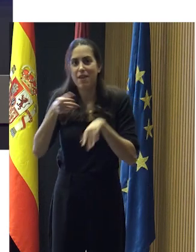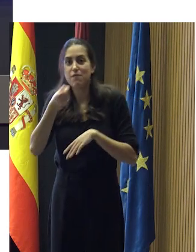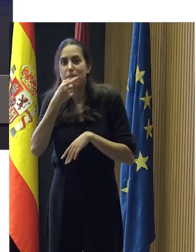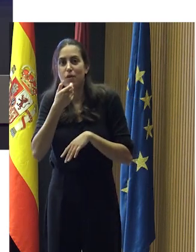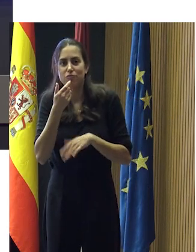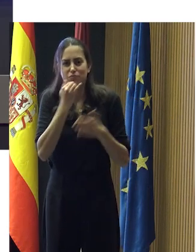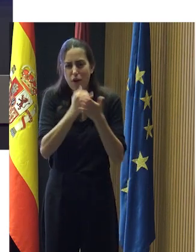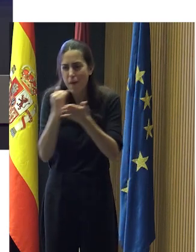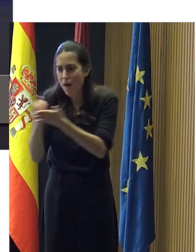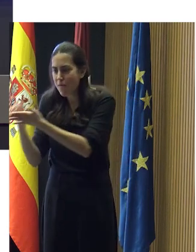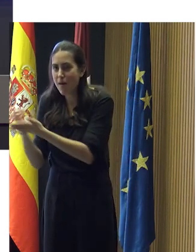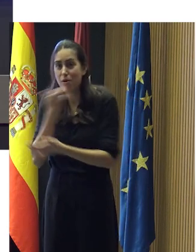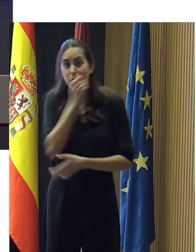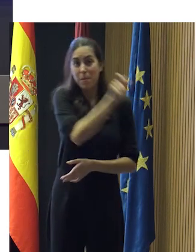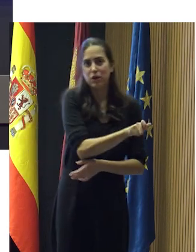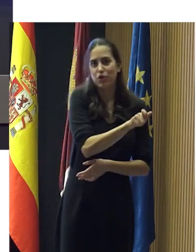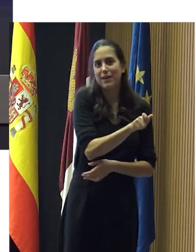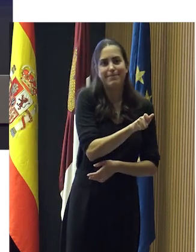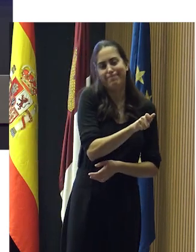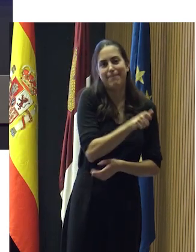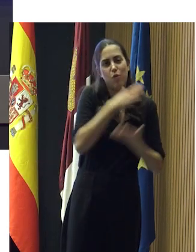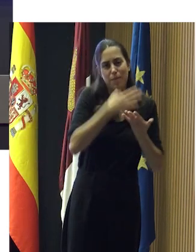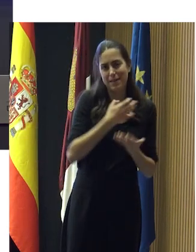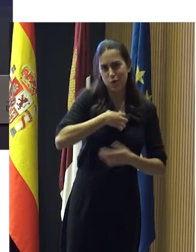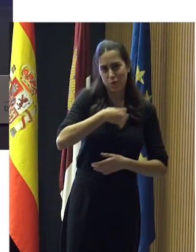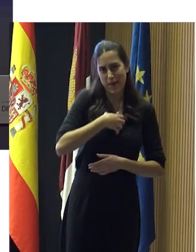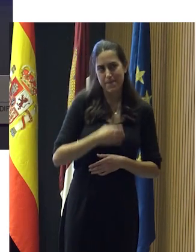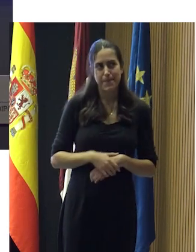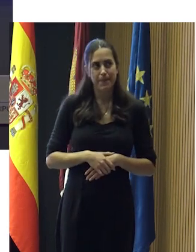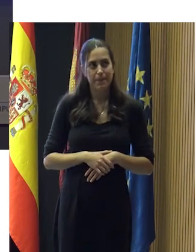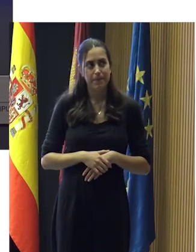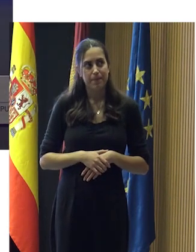probar en las personas. ¿Vale?